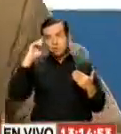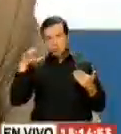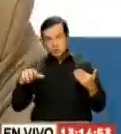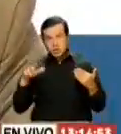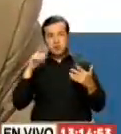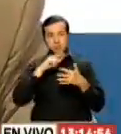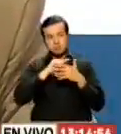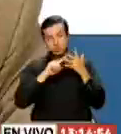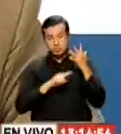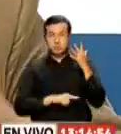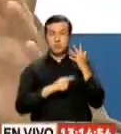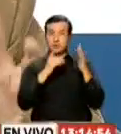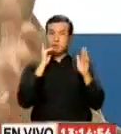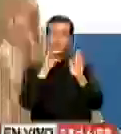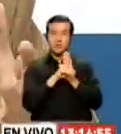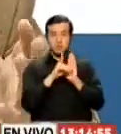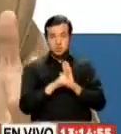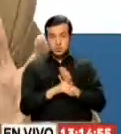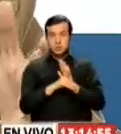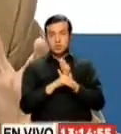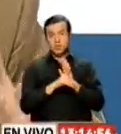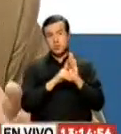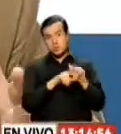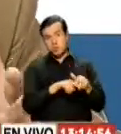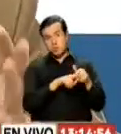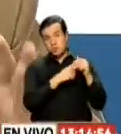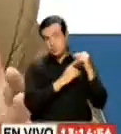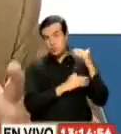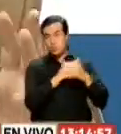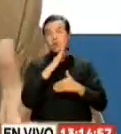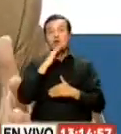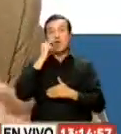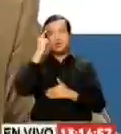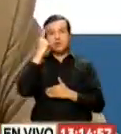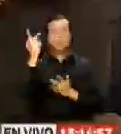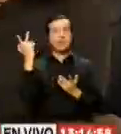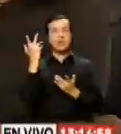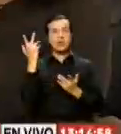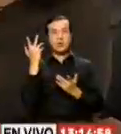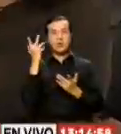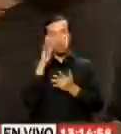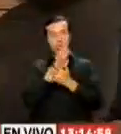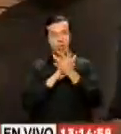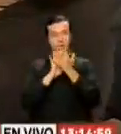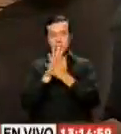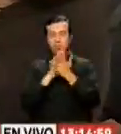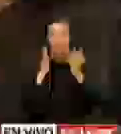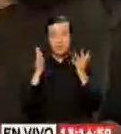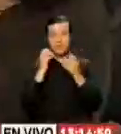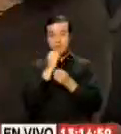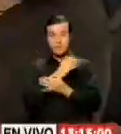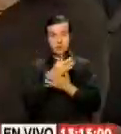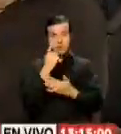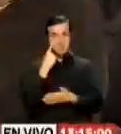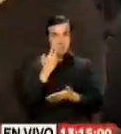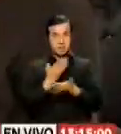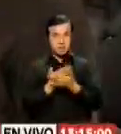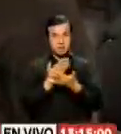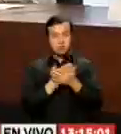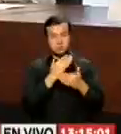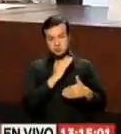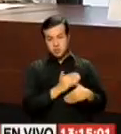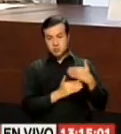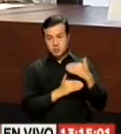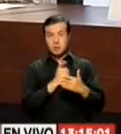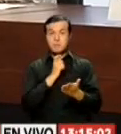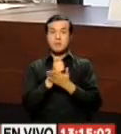entre otros, ¿no? Empieza a ir reconstruyendo ahí Rafael Correa un Estado víctima. Informe que visibiliza un patrón sistemático